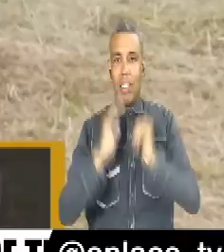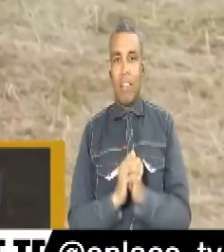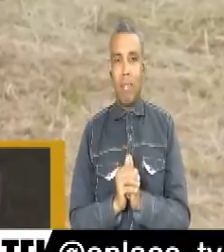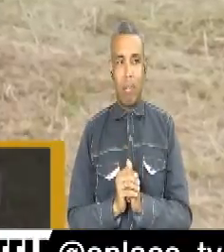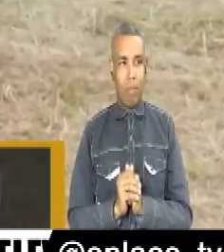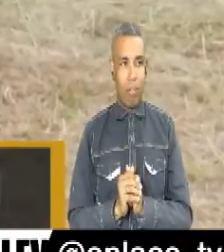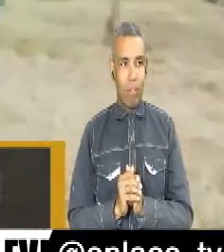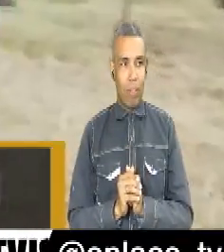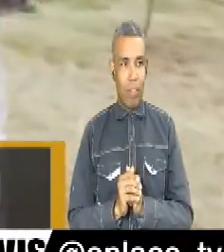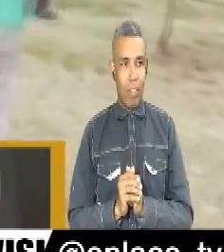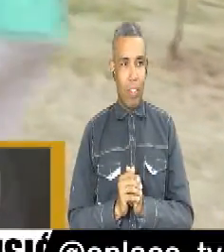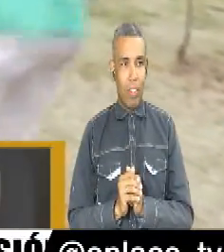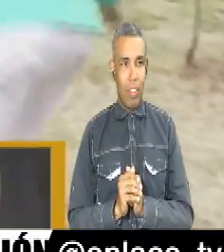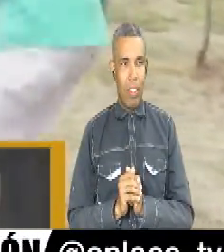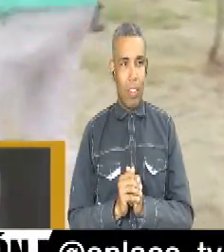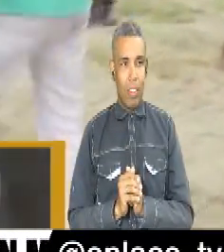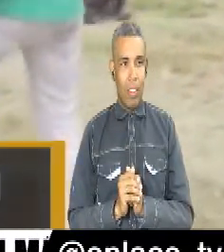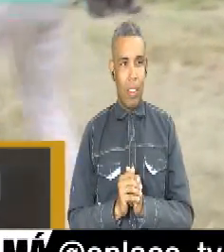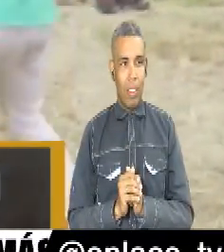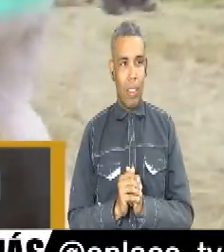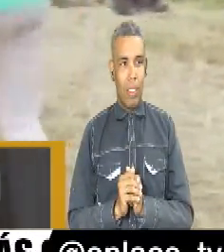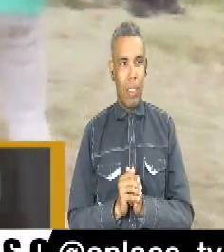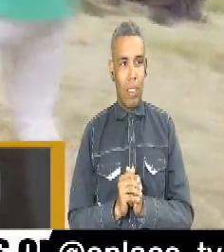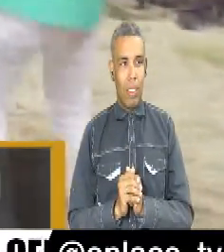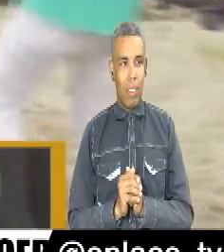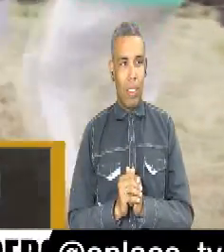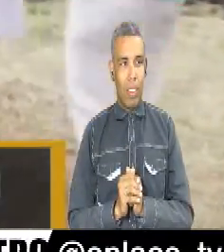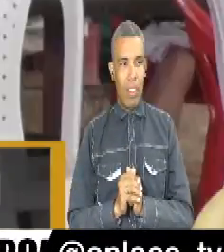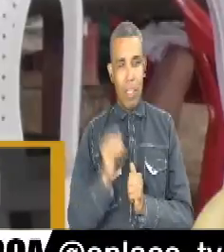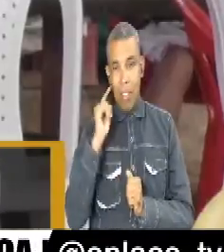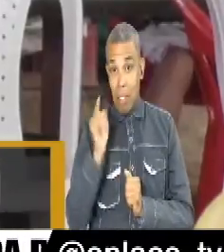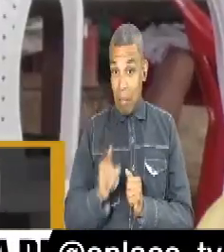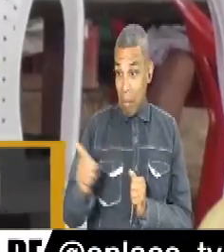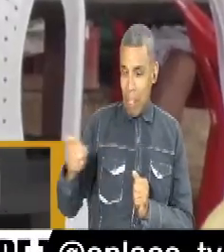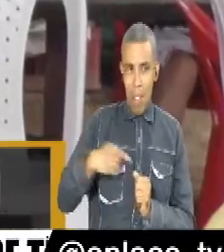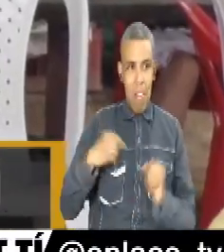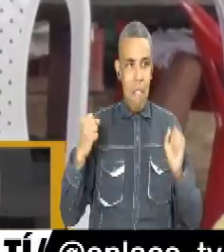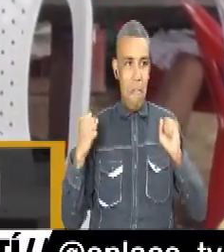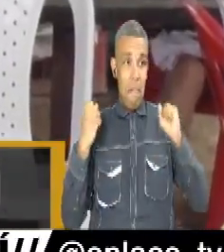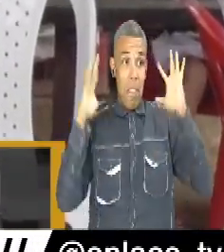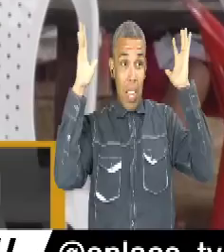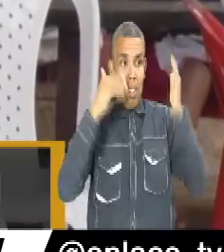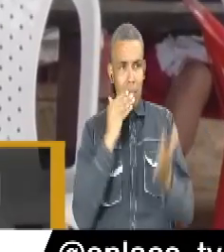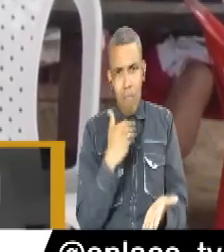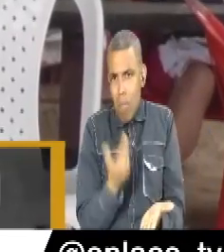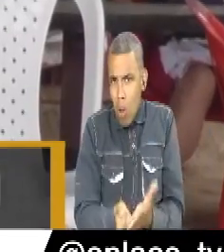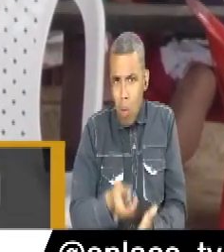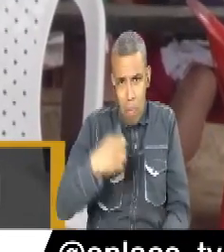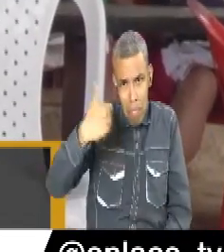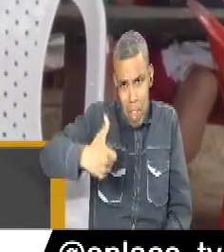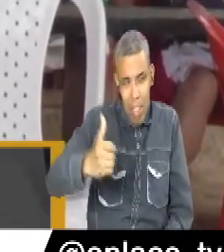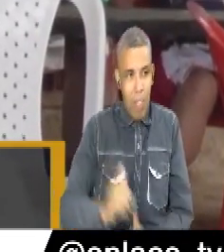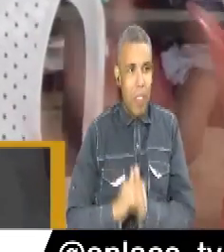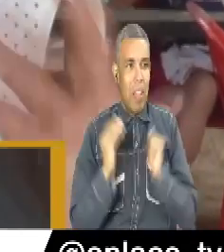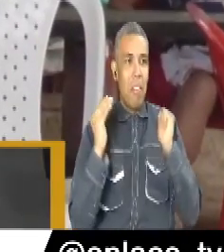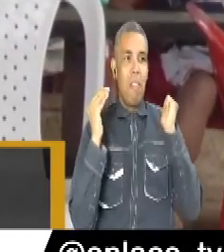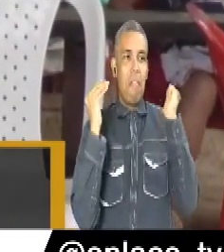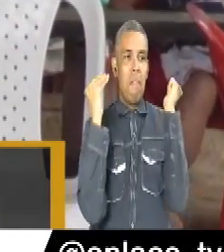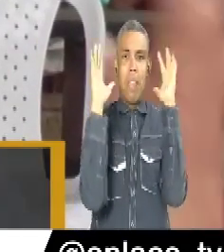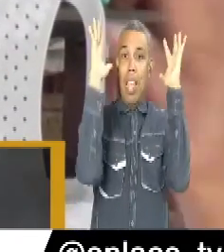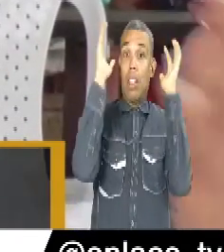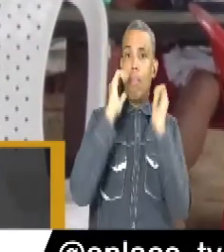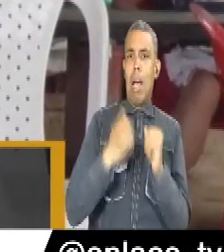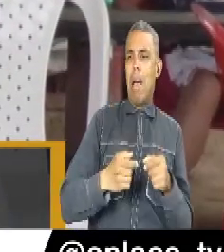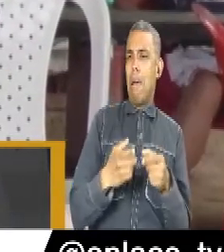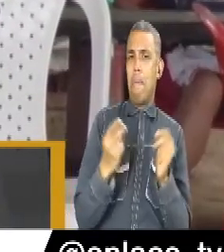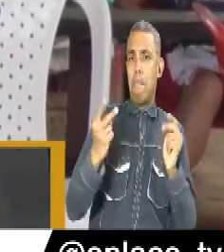quienes destacaron el hecho de haber rescatado esta celebración para la gente del campo. No, está muy bien, gracias. Muy bien, hay harta gente, hay